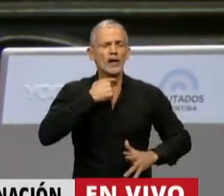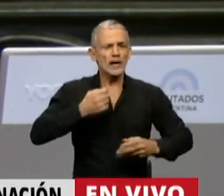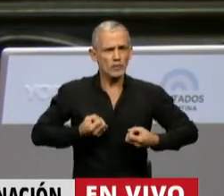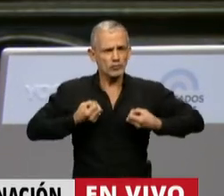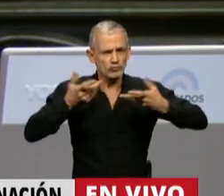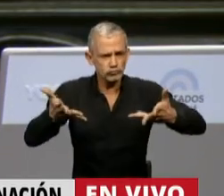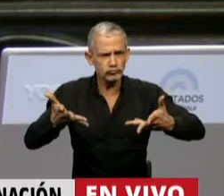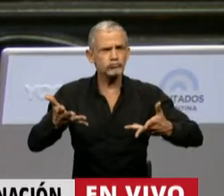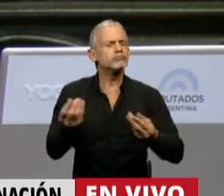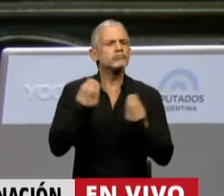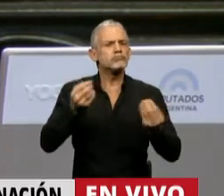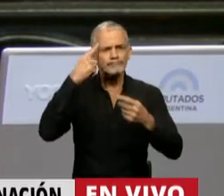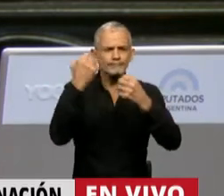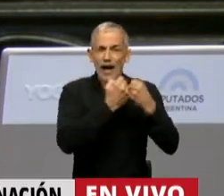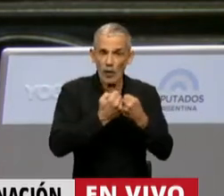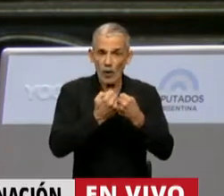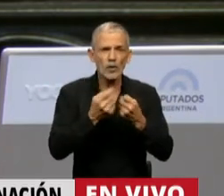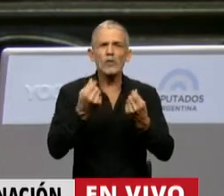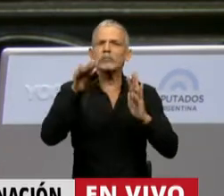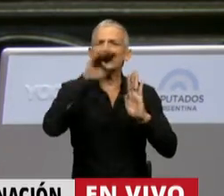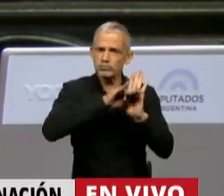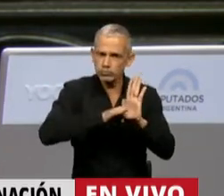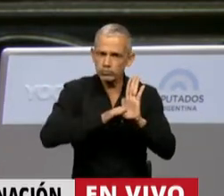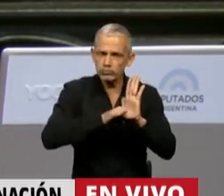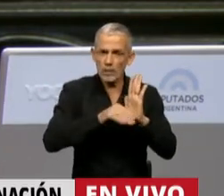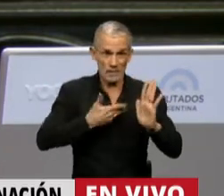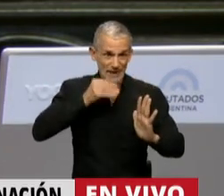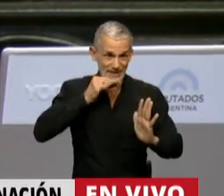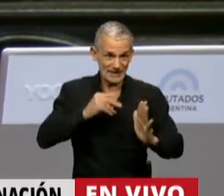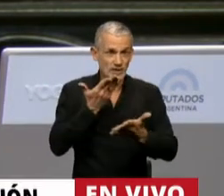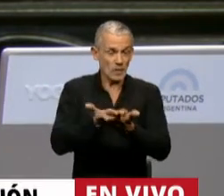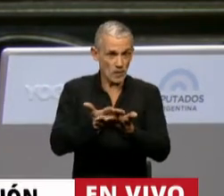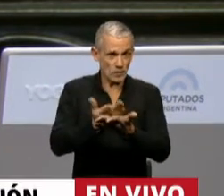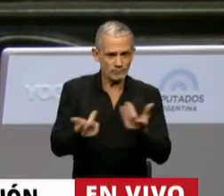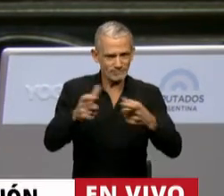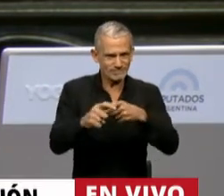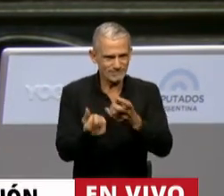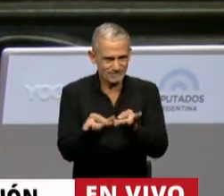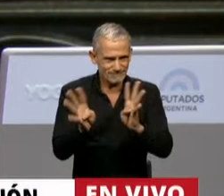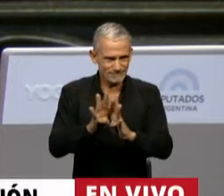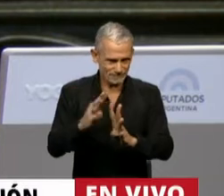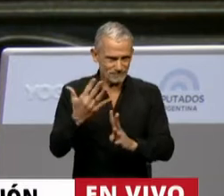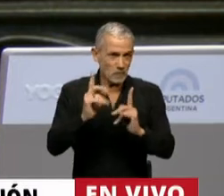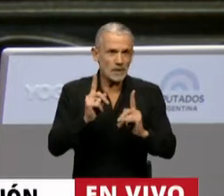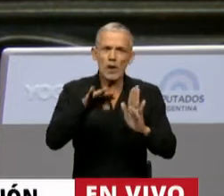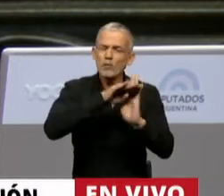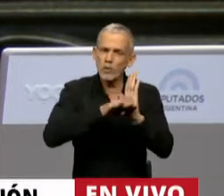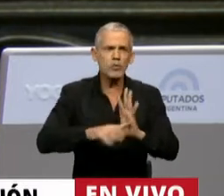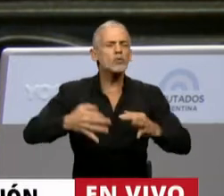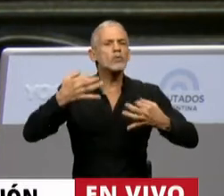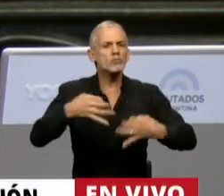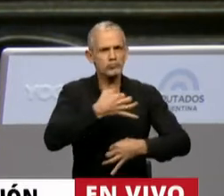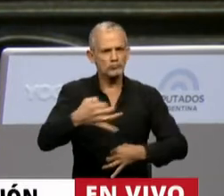manifestar que acordamos con el procedimiento que esa presidencia propuso en el día de la fecha. Creemos que es el procedimiento